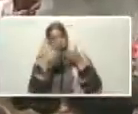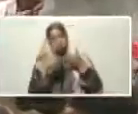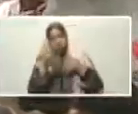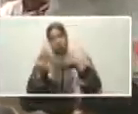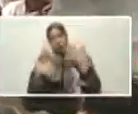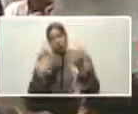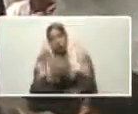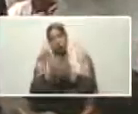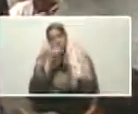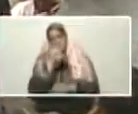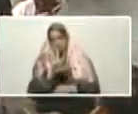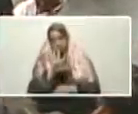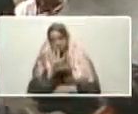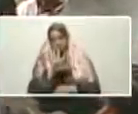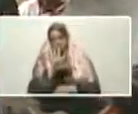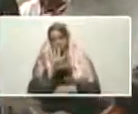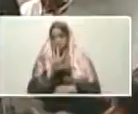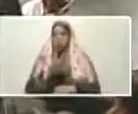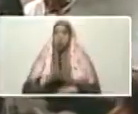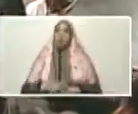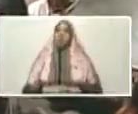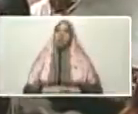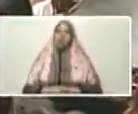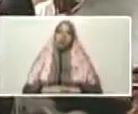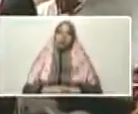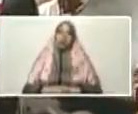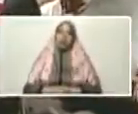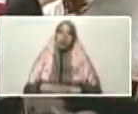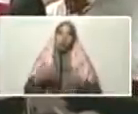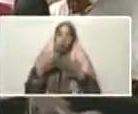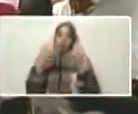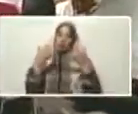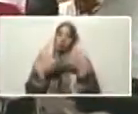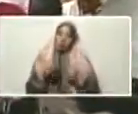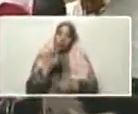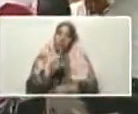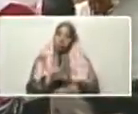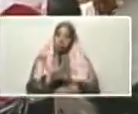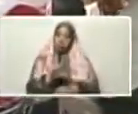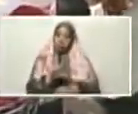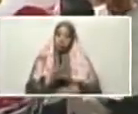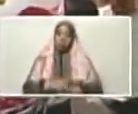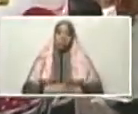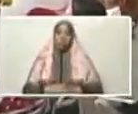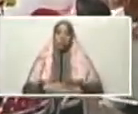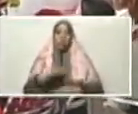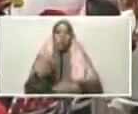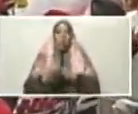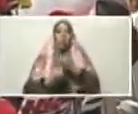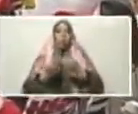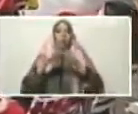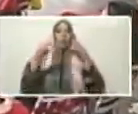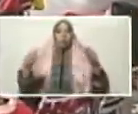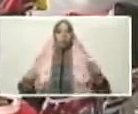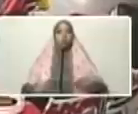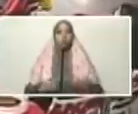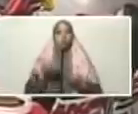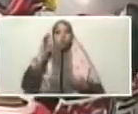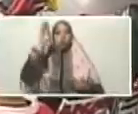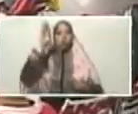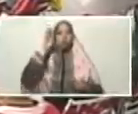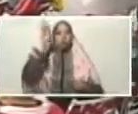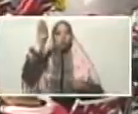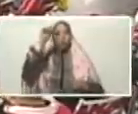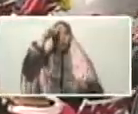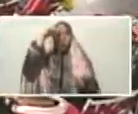y gris llegas a la parte 5 hacia dónde va el mundo y hacia